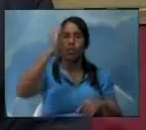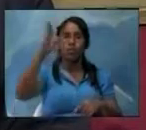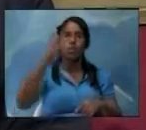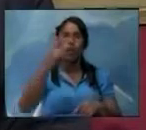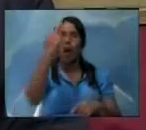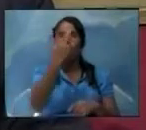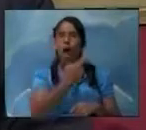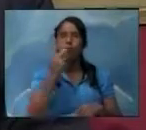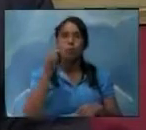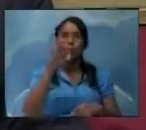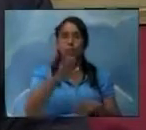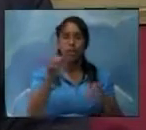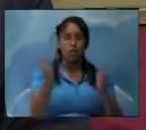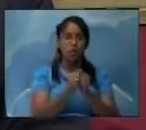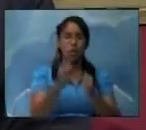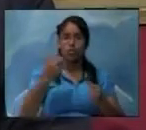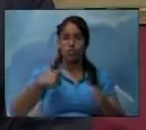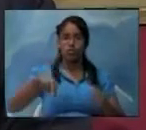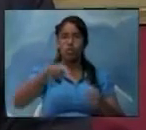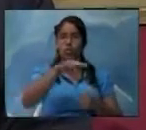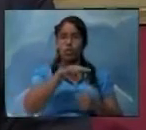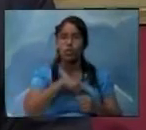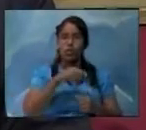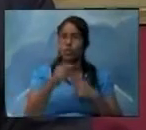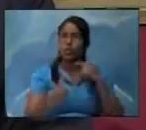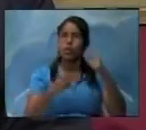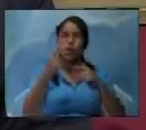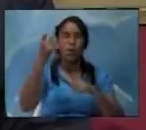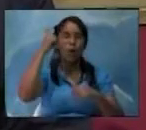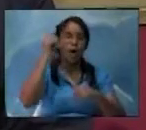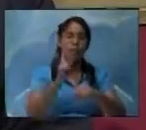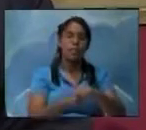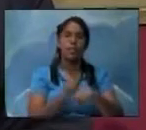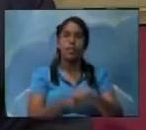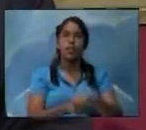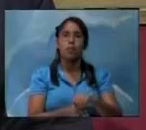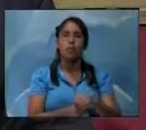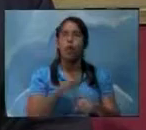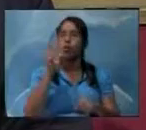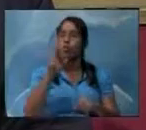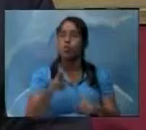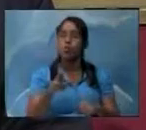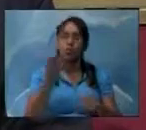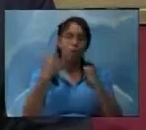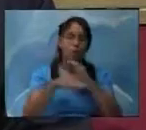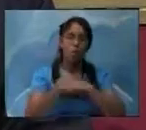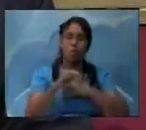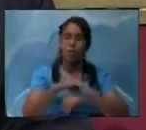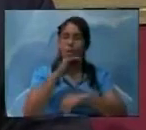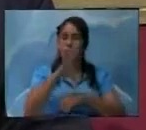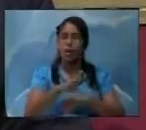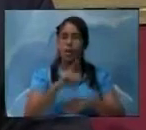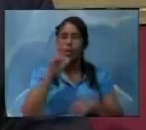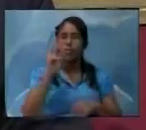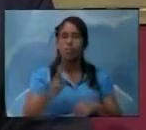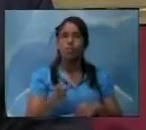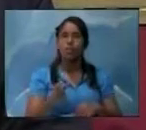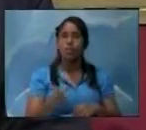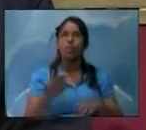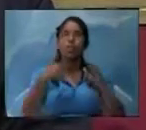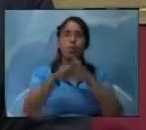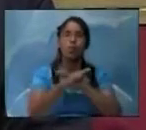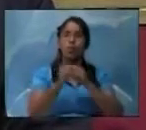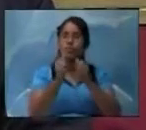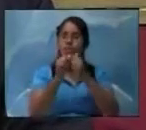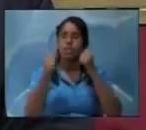ha prometido estar con nosotros todo el tiempo. Nunca nos va a dejar, nunca nos va